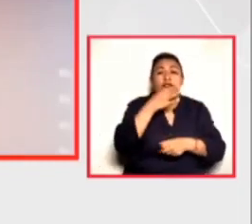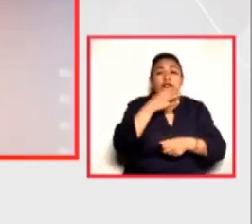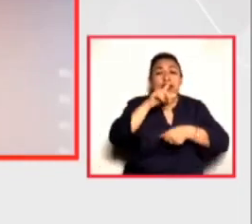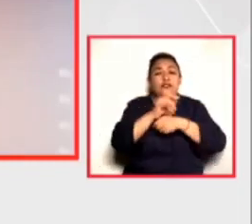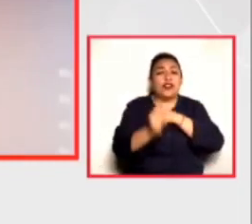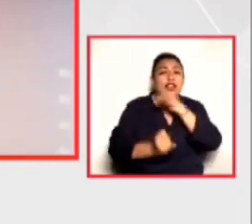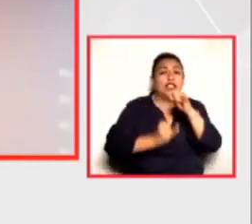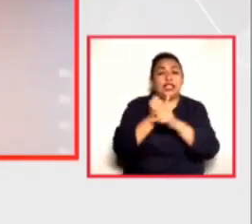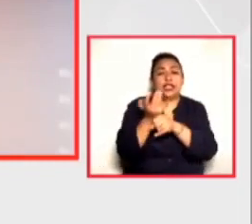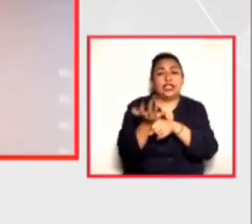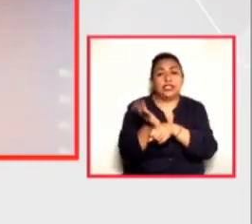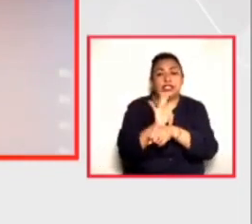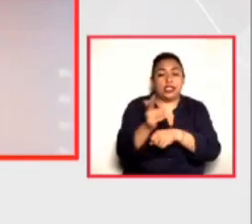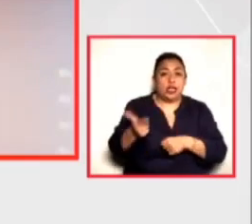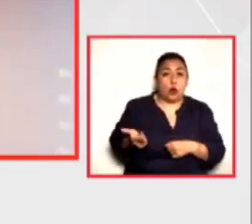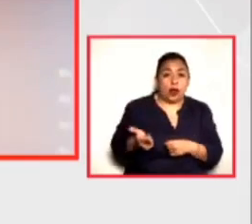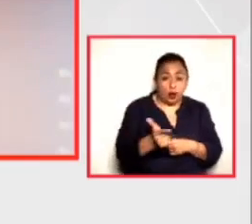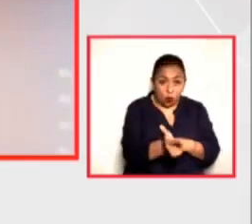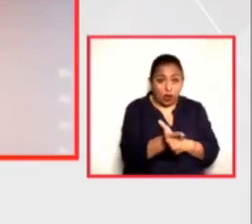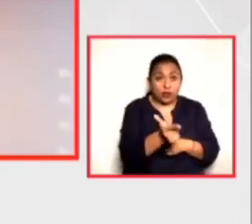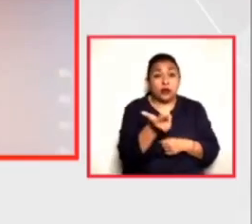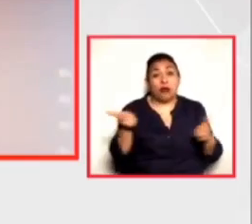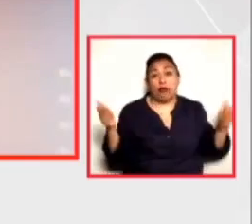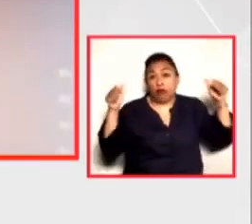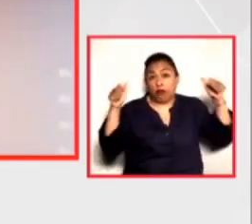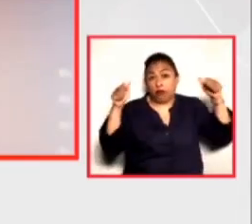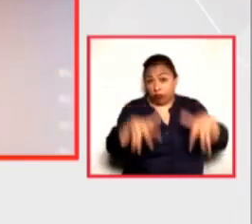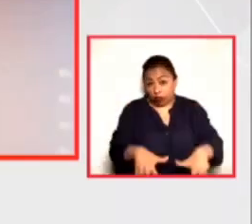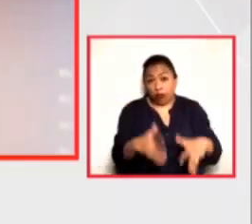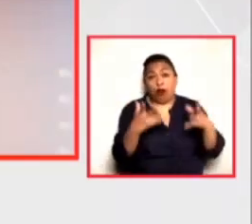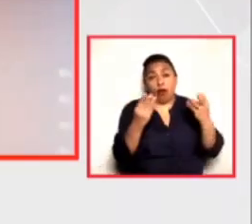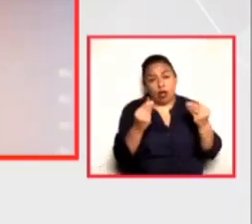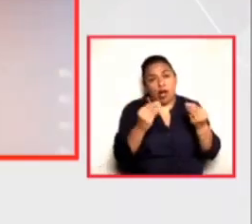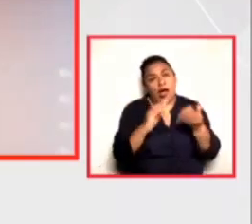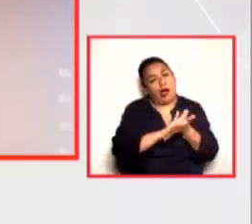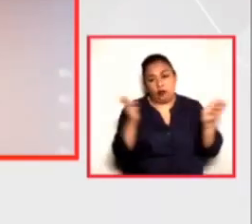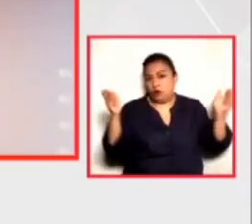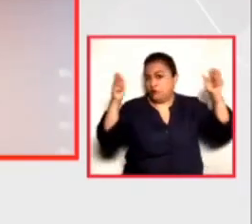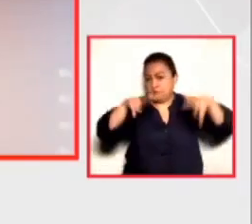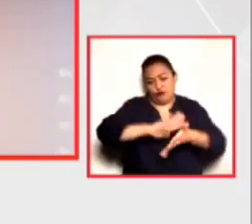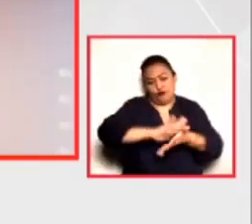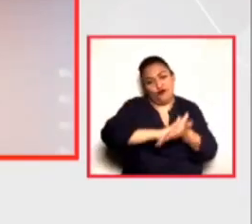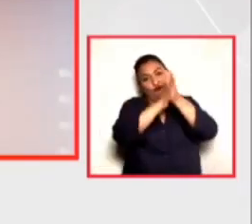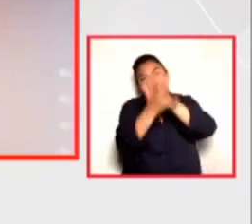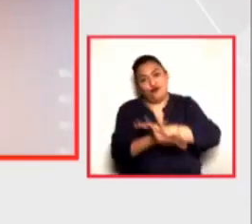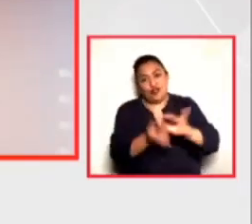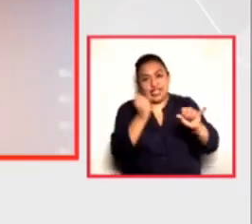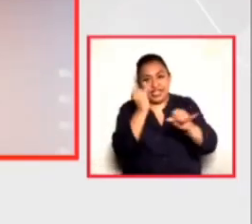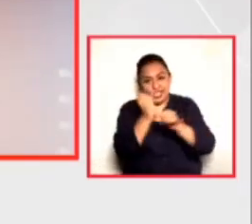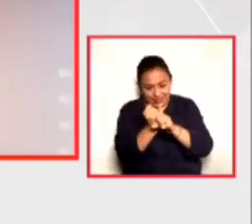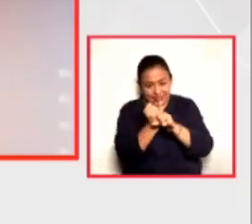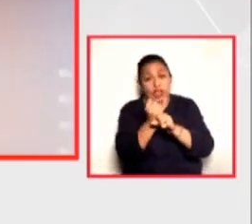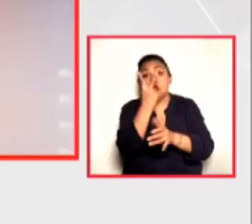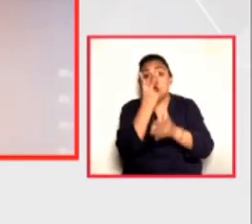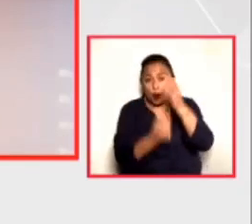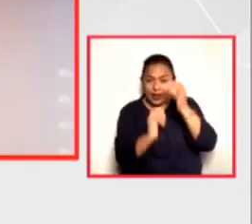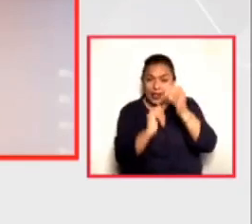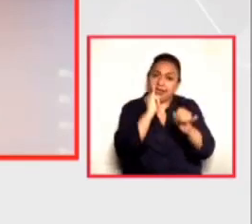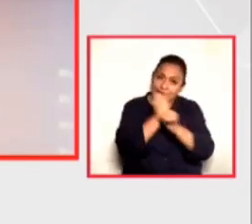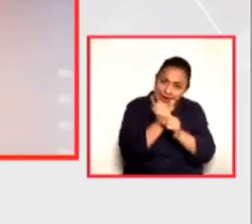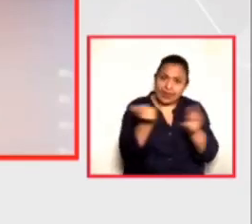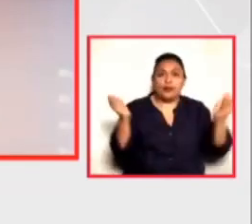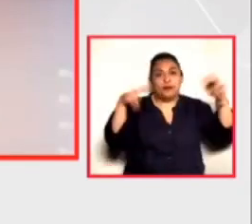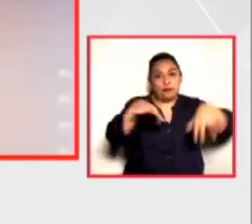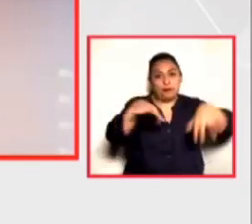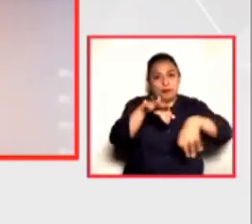Guanajuato, un encuentro que, como muchos otros, ha adoptado un formato híbrido, presencial y virtual de exhibición, con la gran